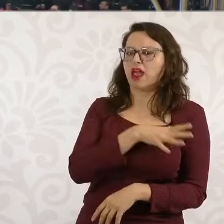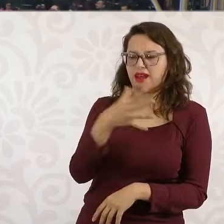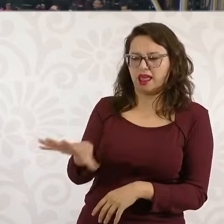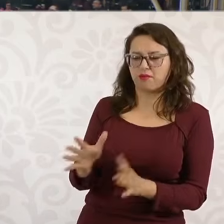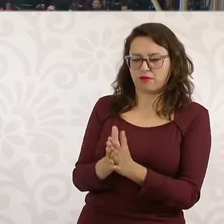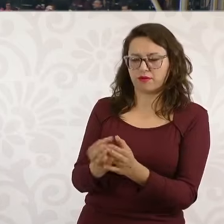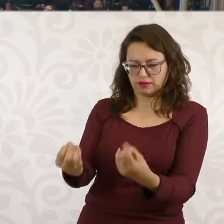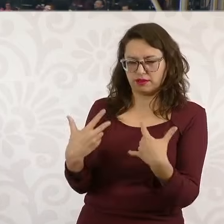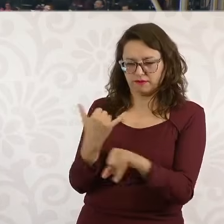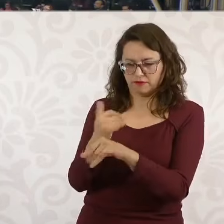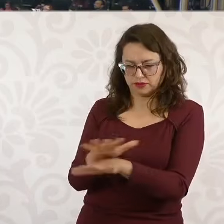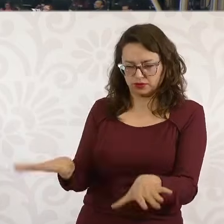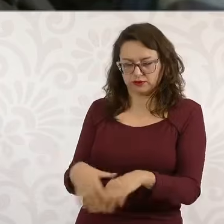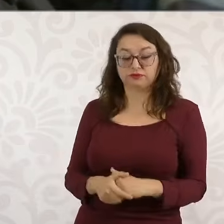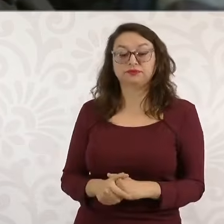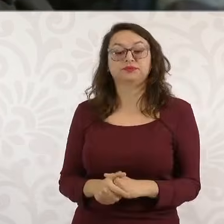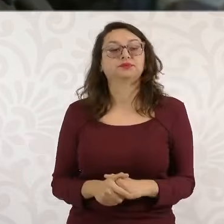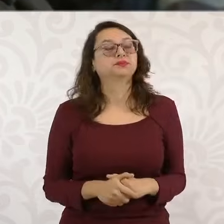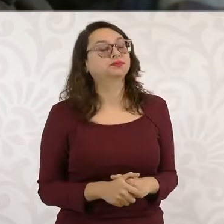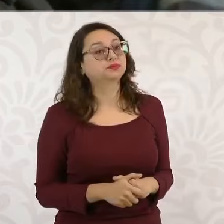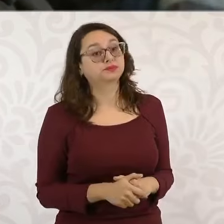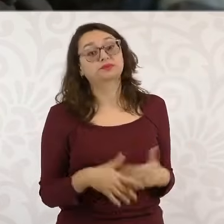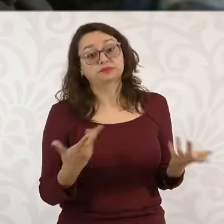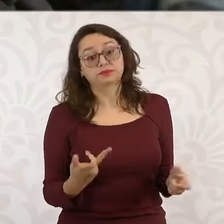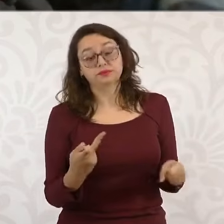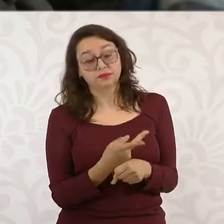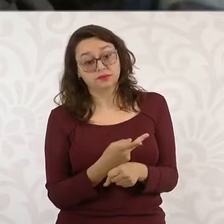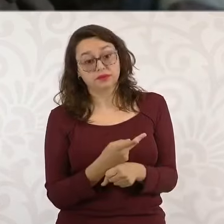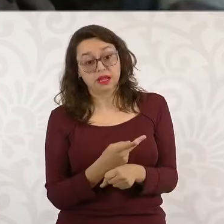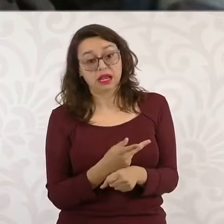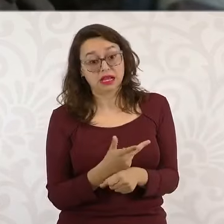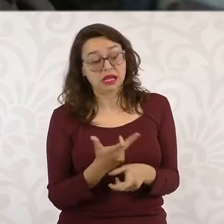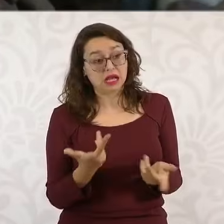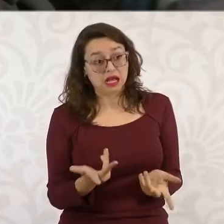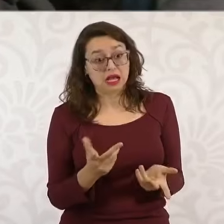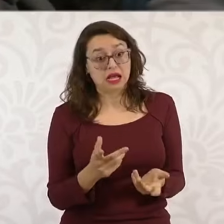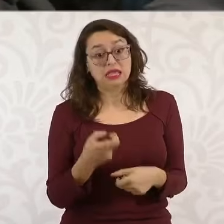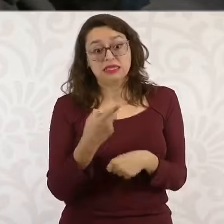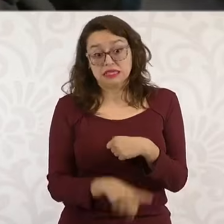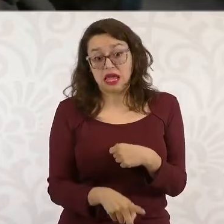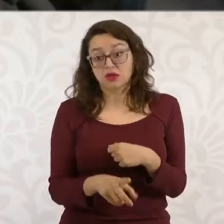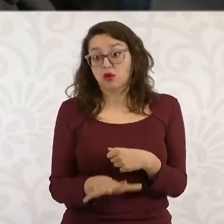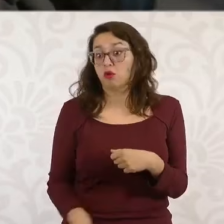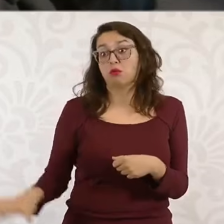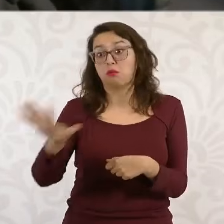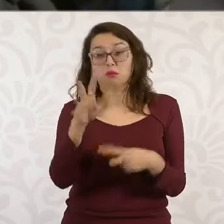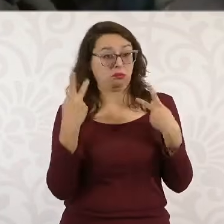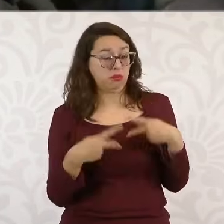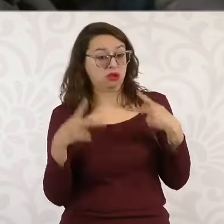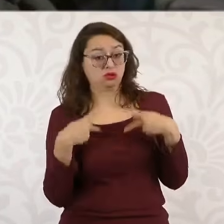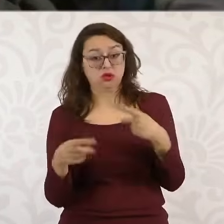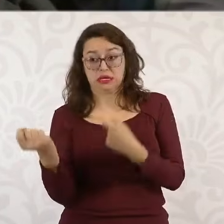Y en este mismo sentido, Presidenta, hubo también pues daños que recibieron lamentablemente personas de la sociedad civil.